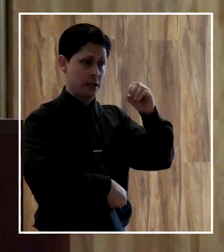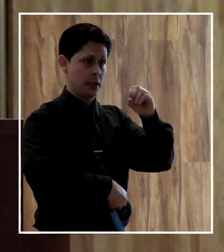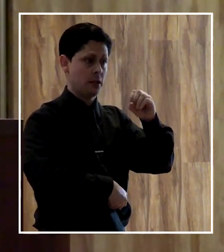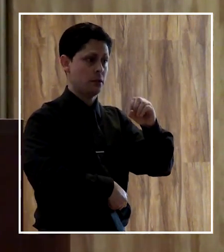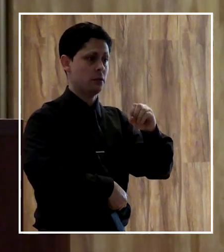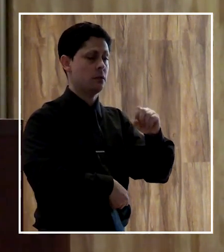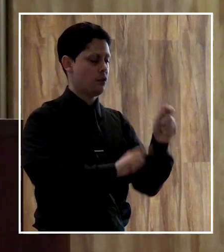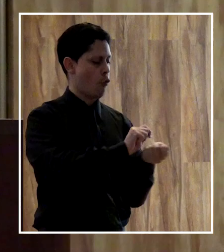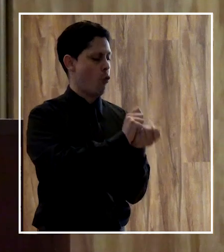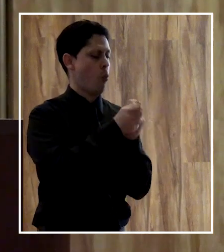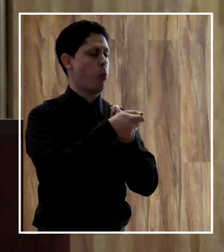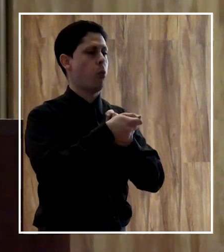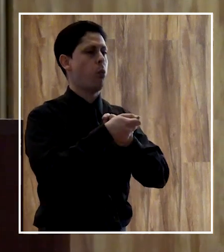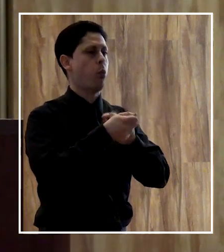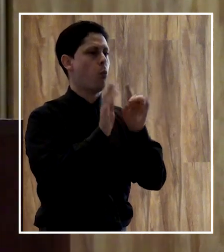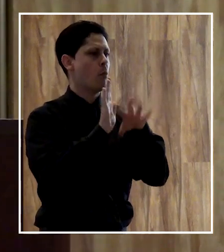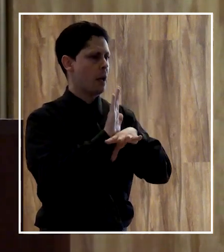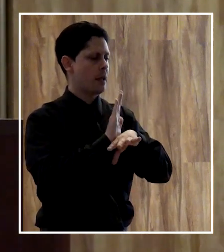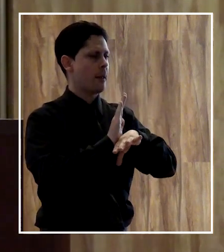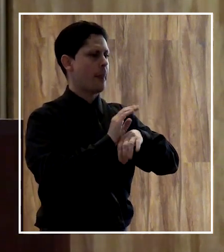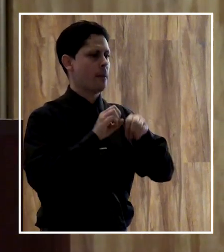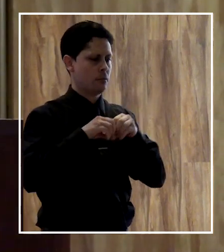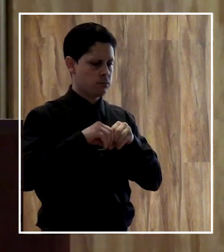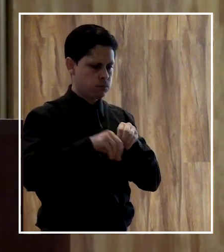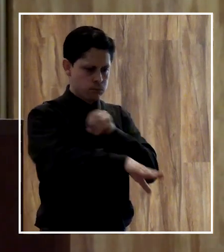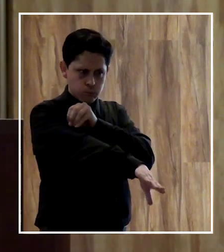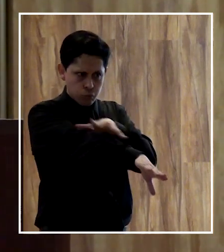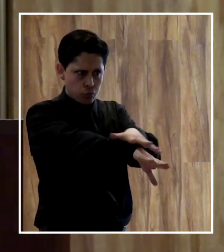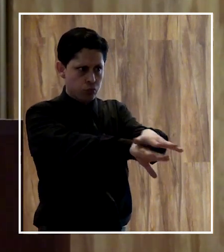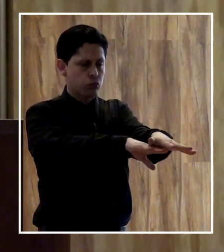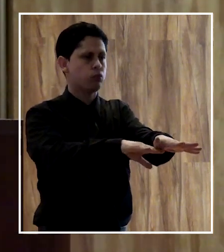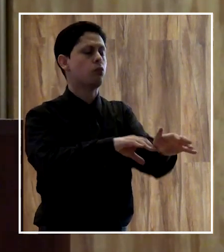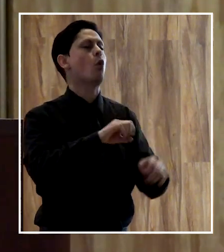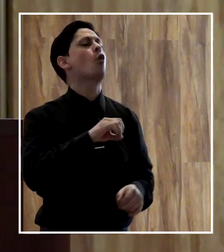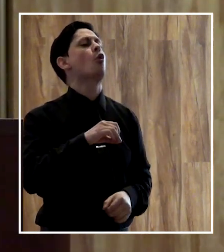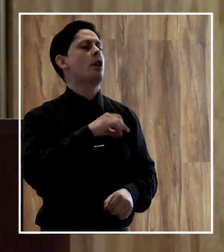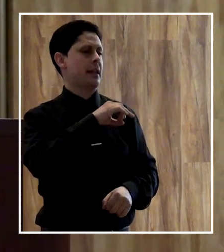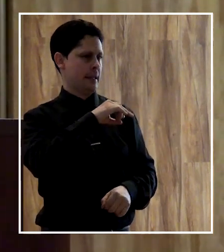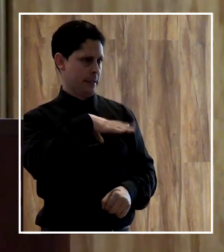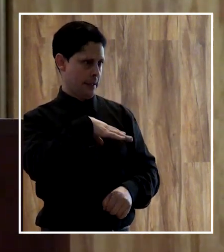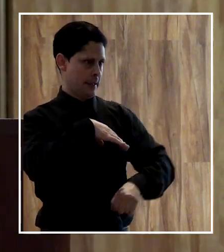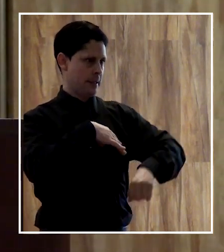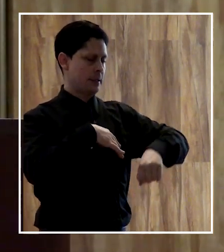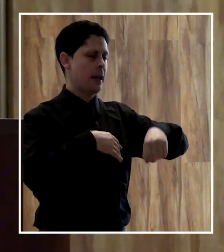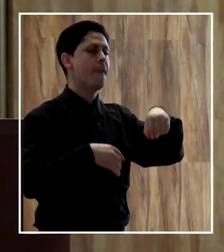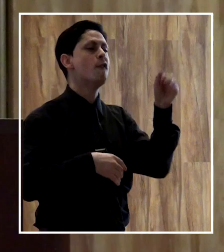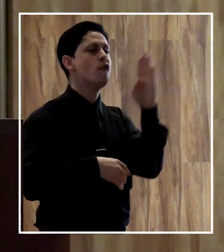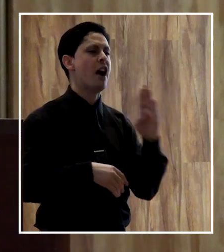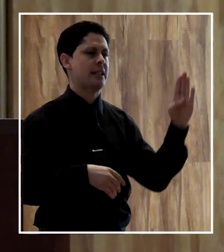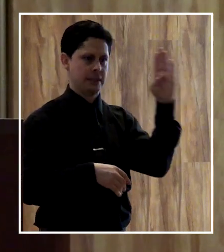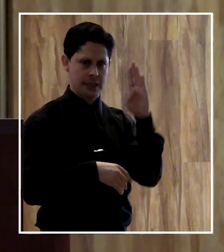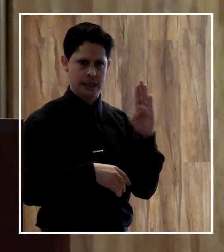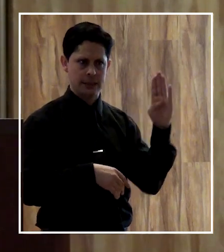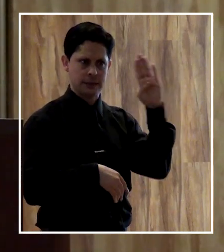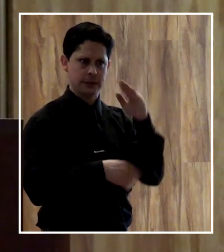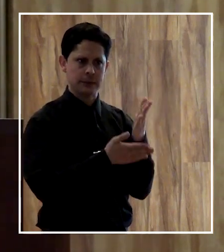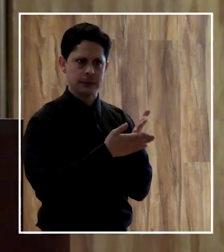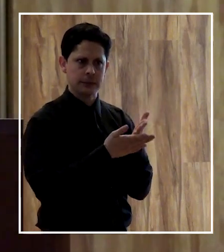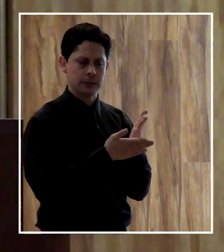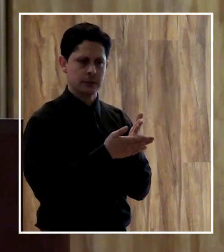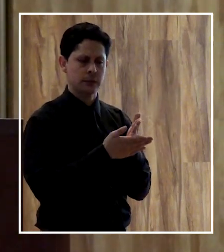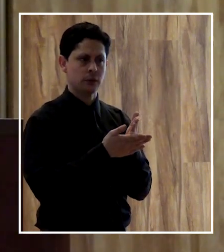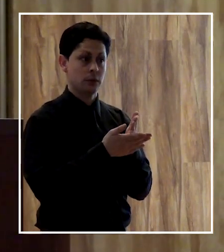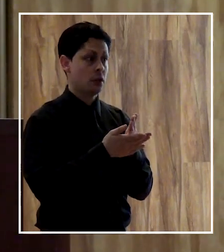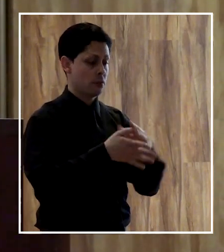grandes reformas que hicieron posible la expansión de la educación básica, por ejemplo, y que